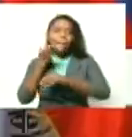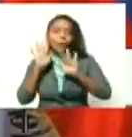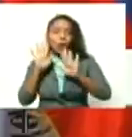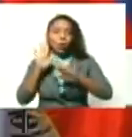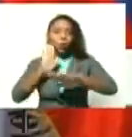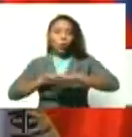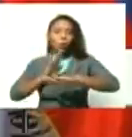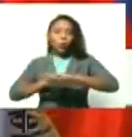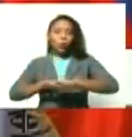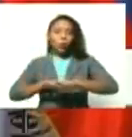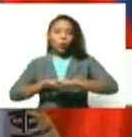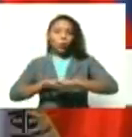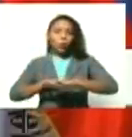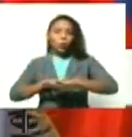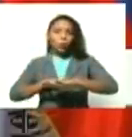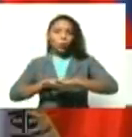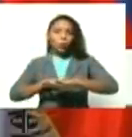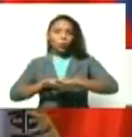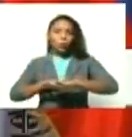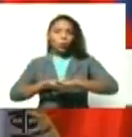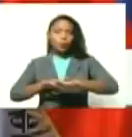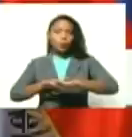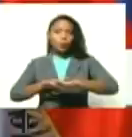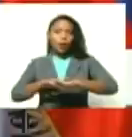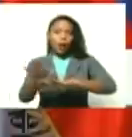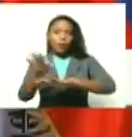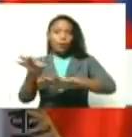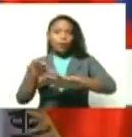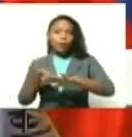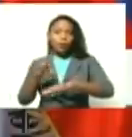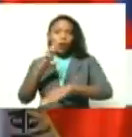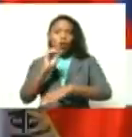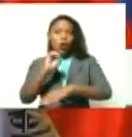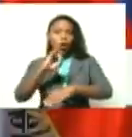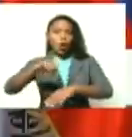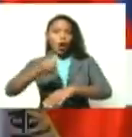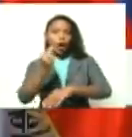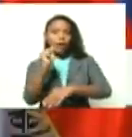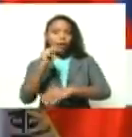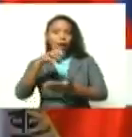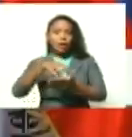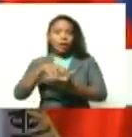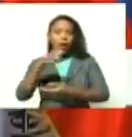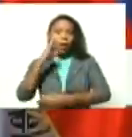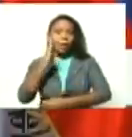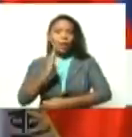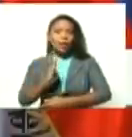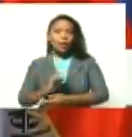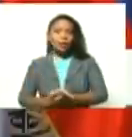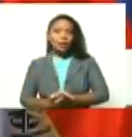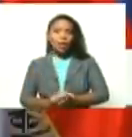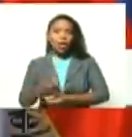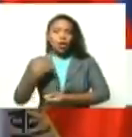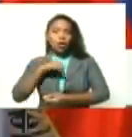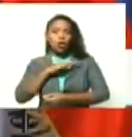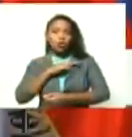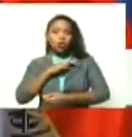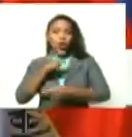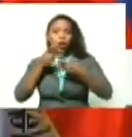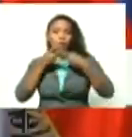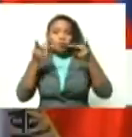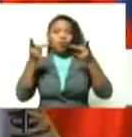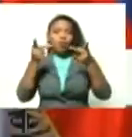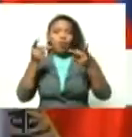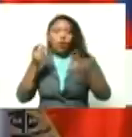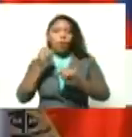que ocurrió en el municipio Rojas del estado Barinas. Hemos difundido por